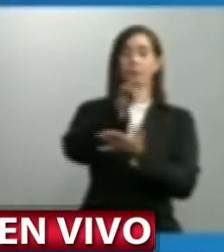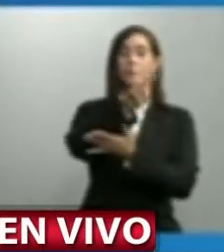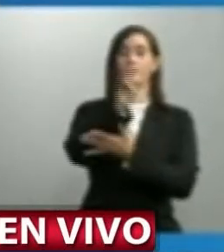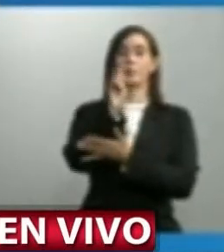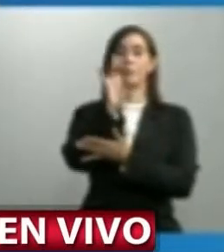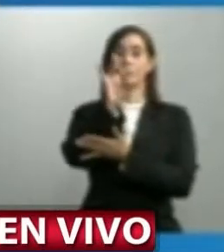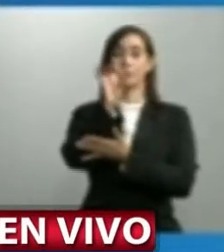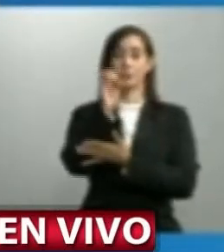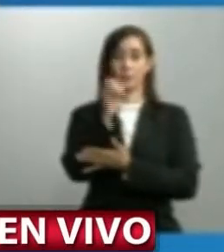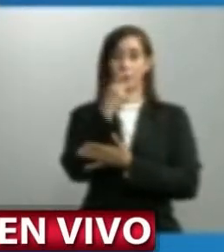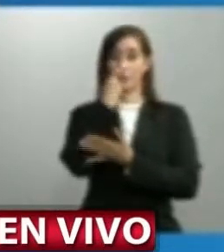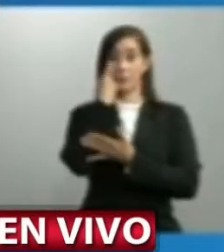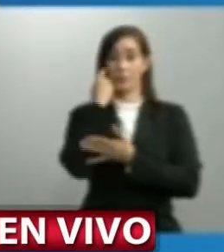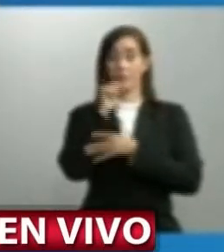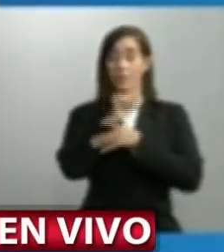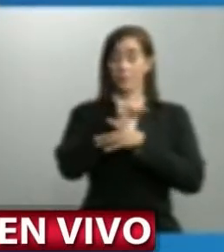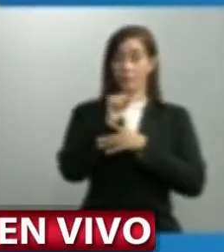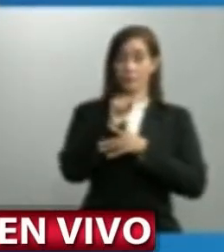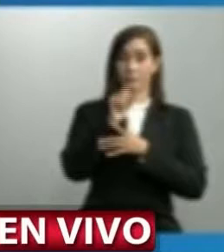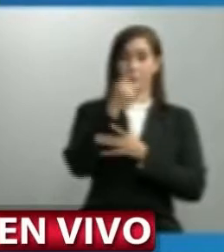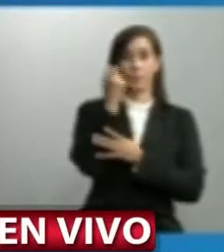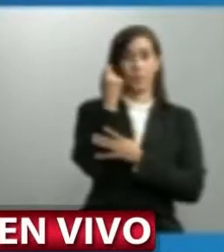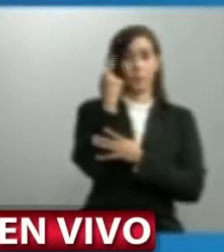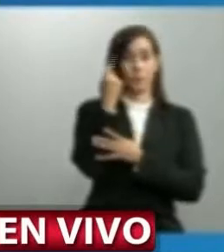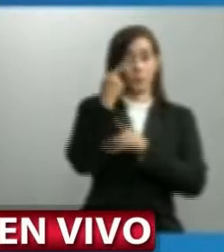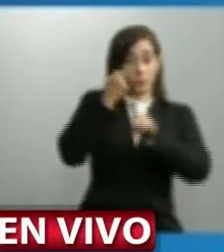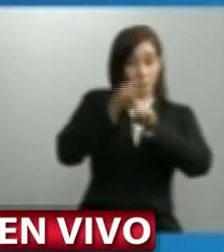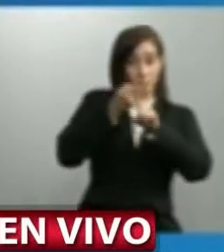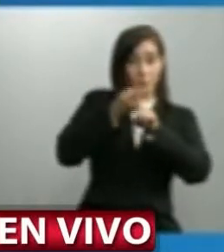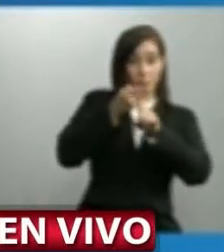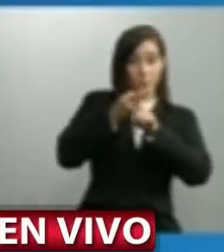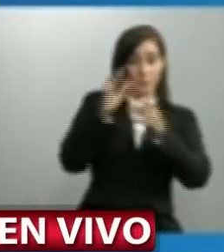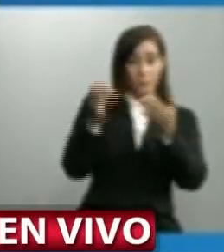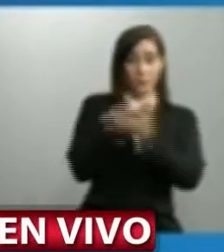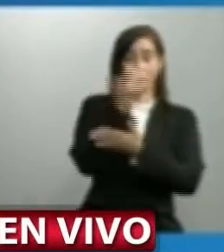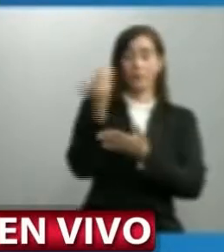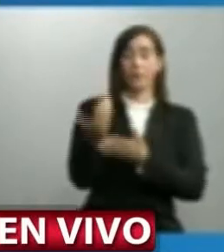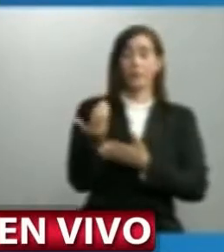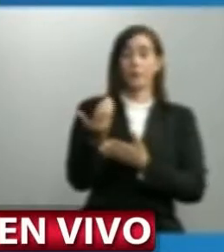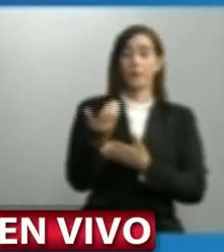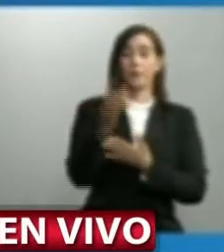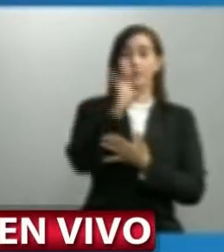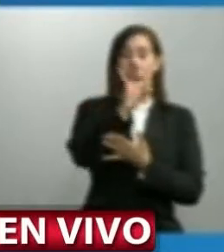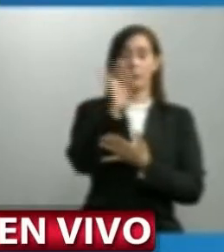4,180 pruebas realizadas, 11 positivos nuevos,